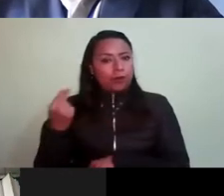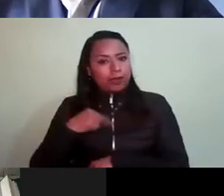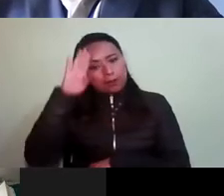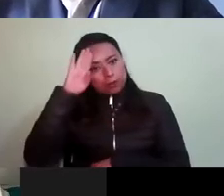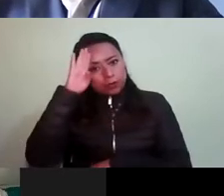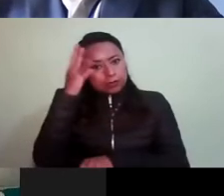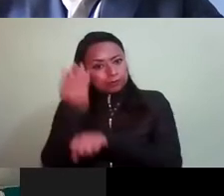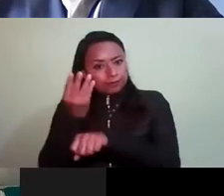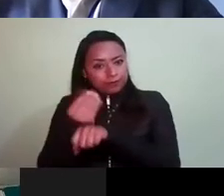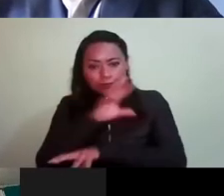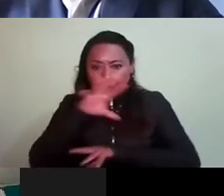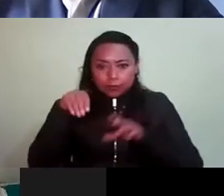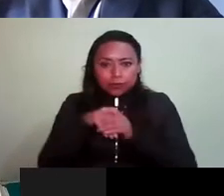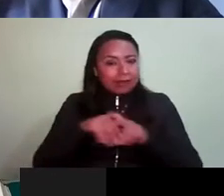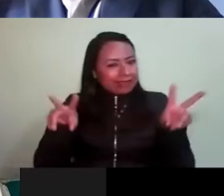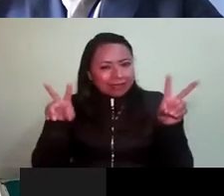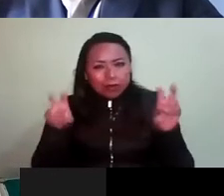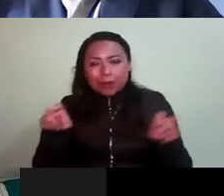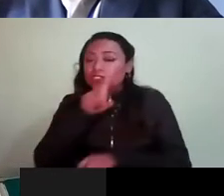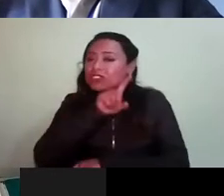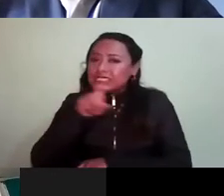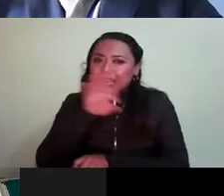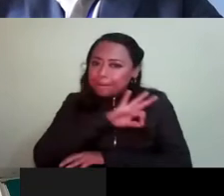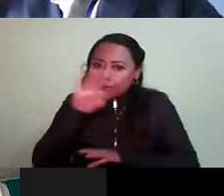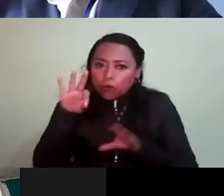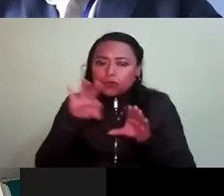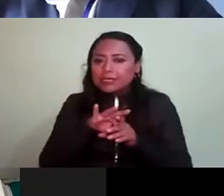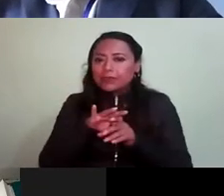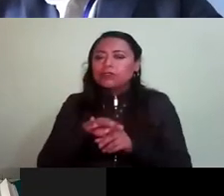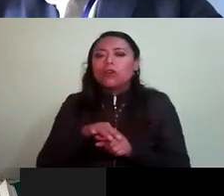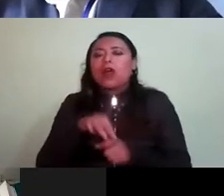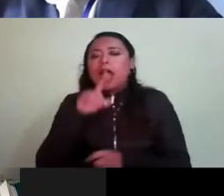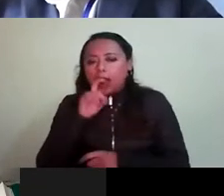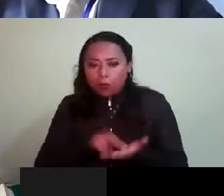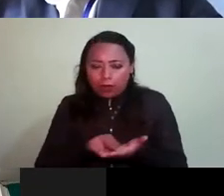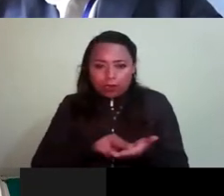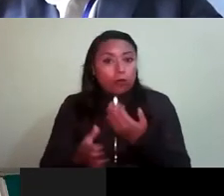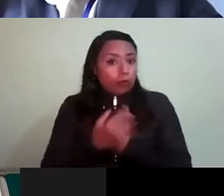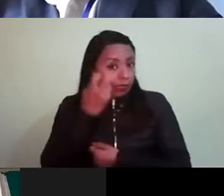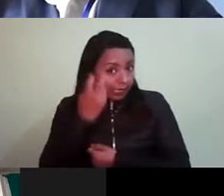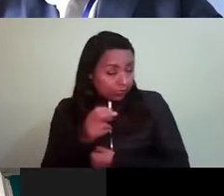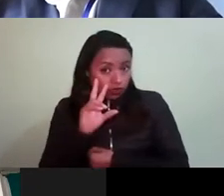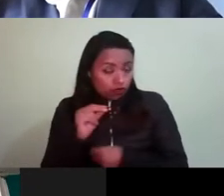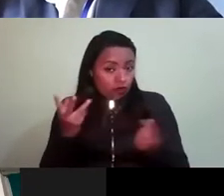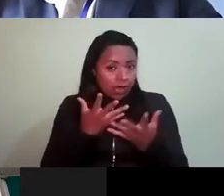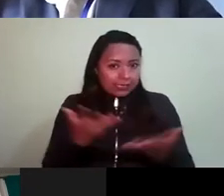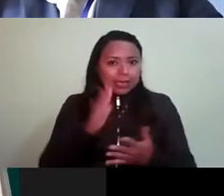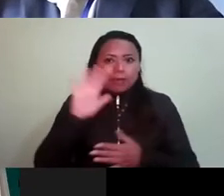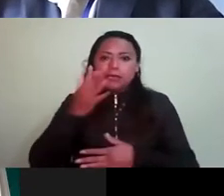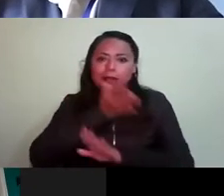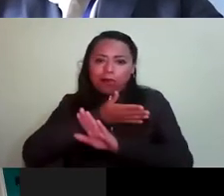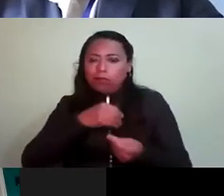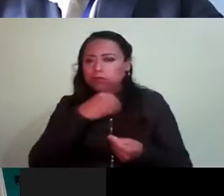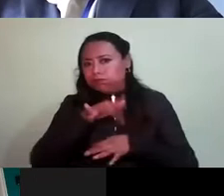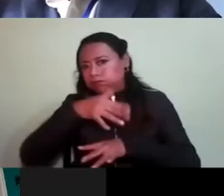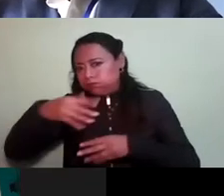reparar al 100% todo el tema de drenaje, porque esto nos implica, pues, contaminación de los mantos freáticos, nos implica que las grietas se